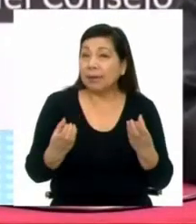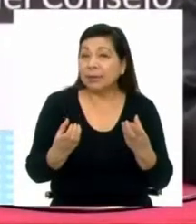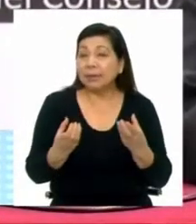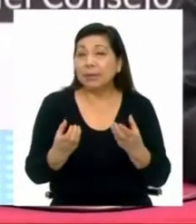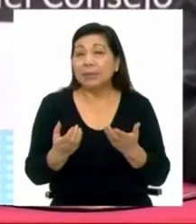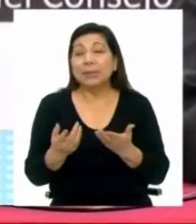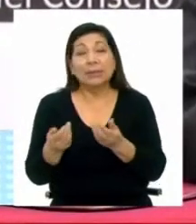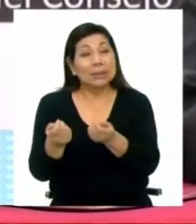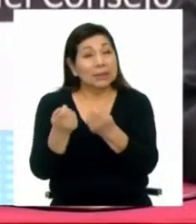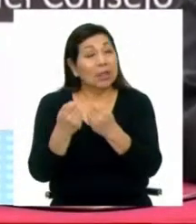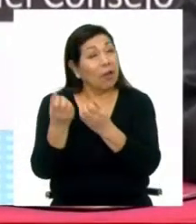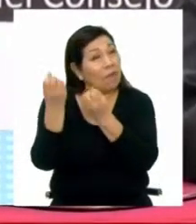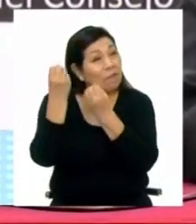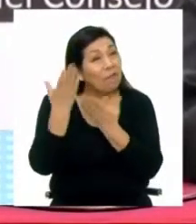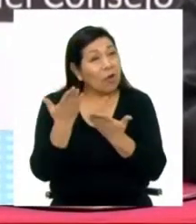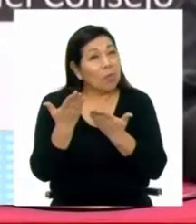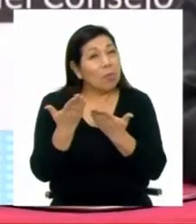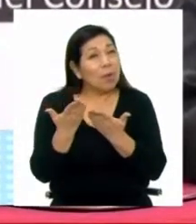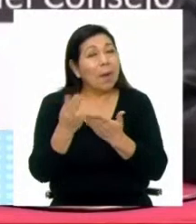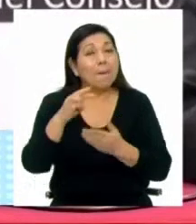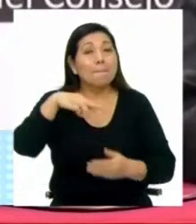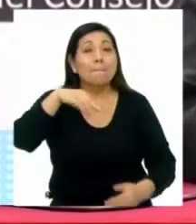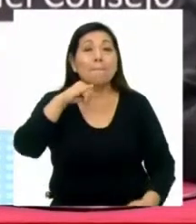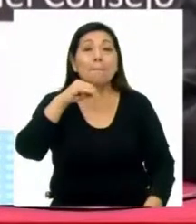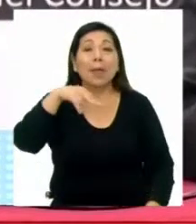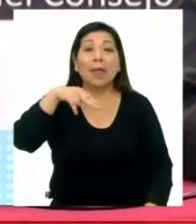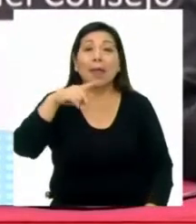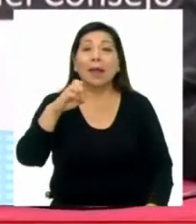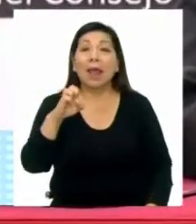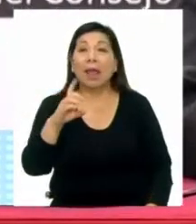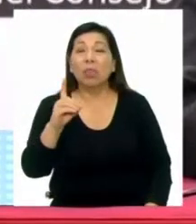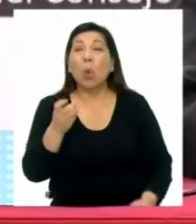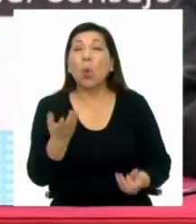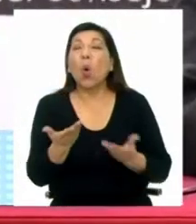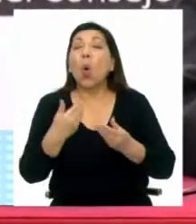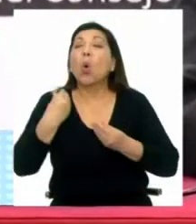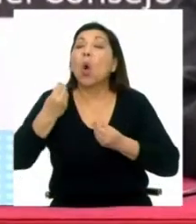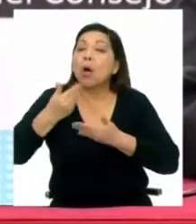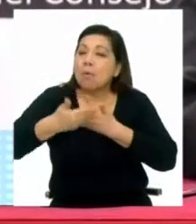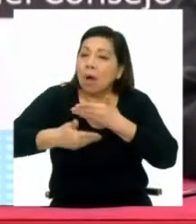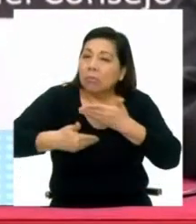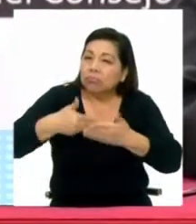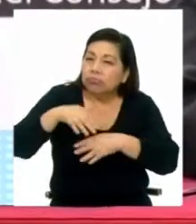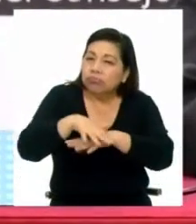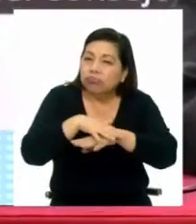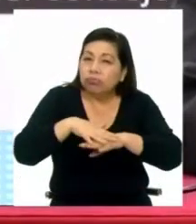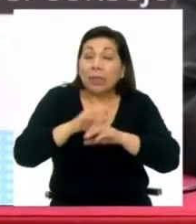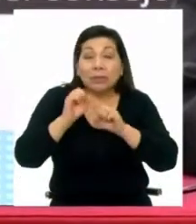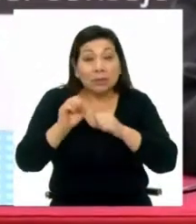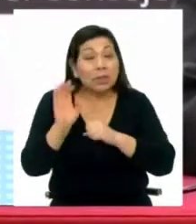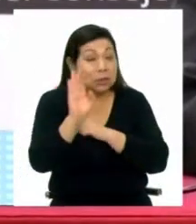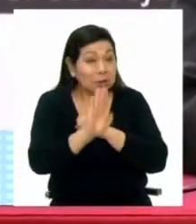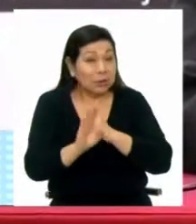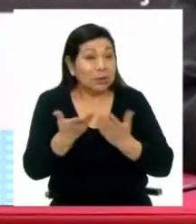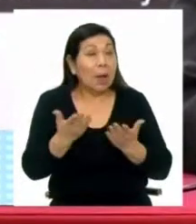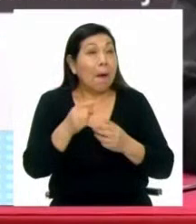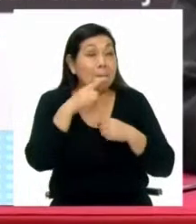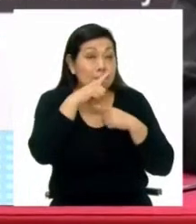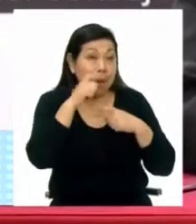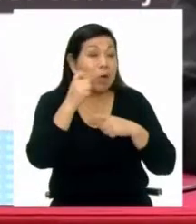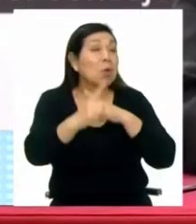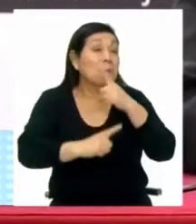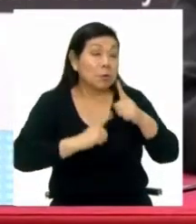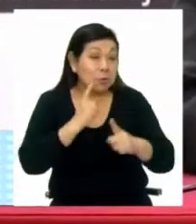nos ha estado brindando información desde el Minedu sobre cómo van los avances para garantizar que a marzo